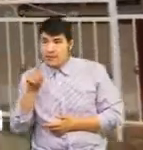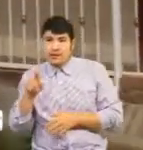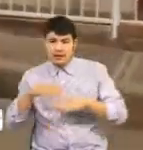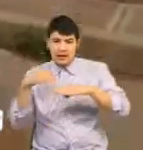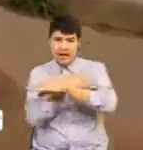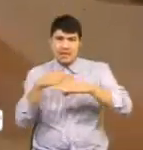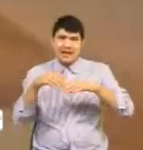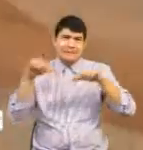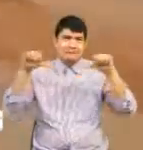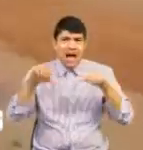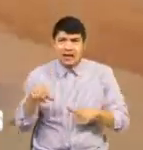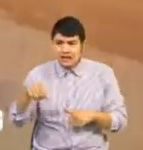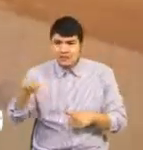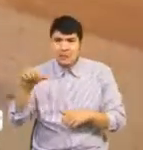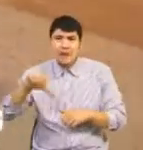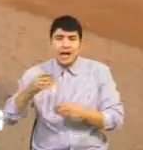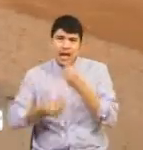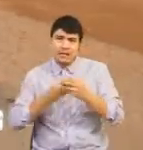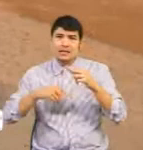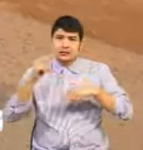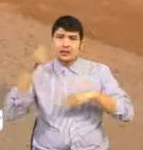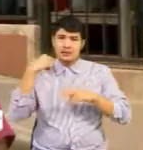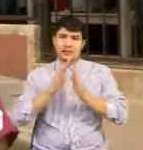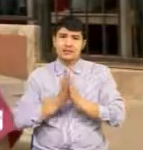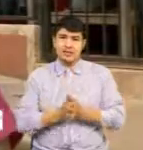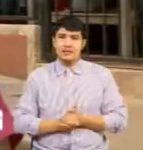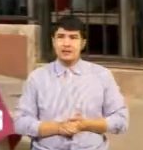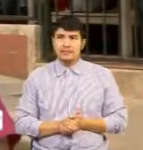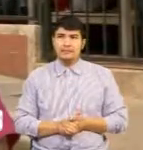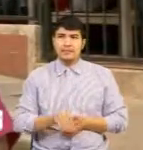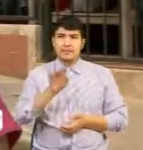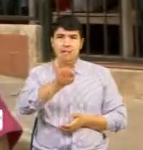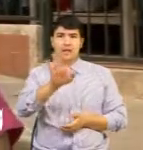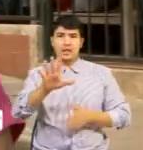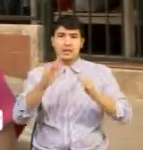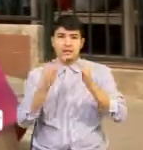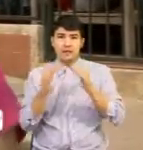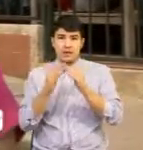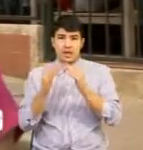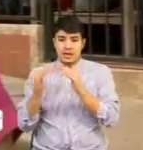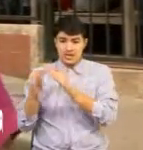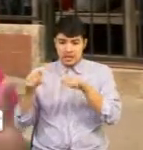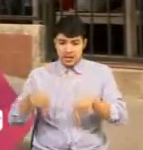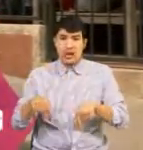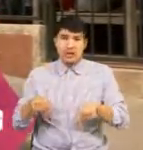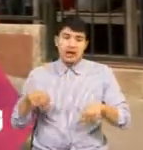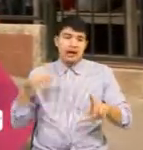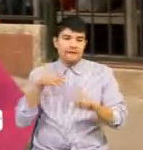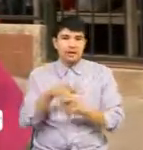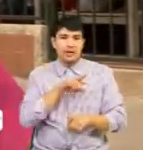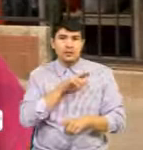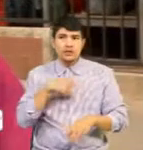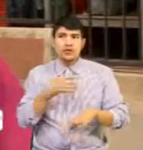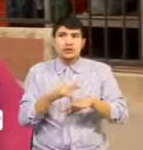la vía por las obras realizadas en diciembre del año pasado los 45 casas de la cuadra somos los perjudicados porque nos va a tocar